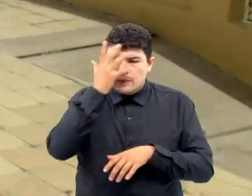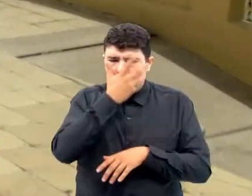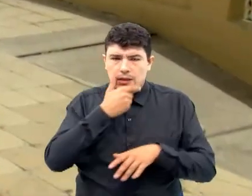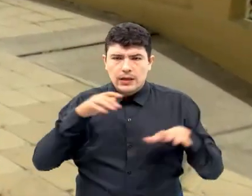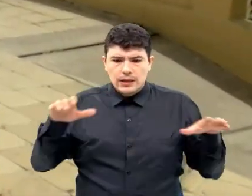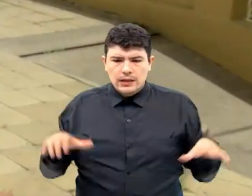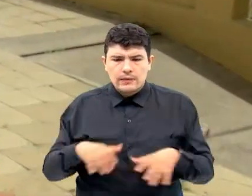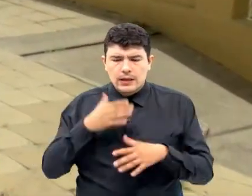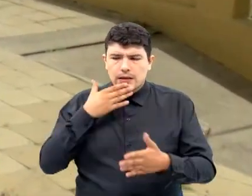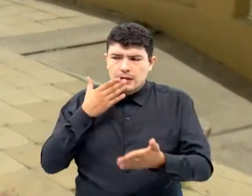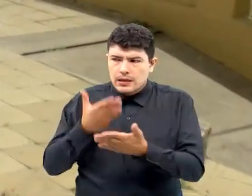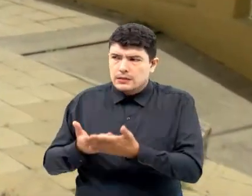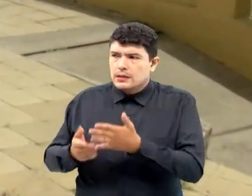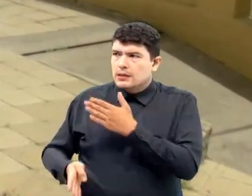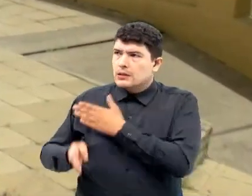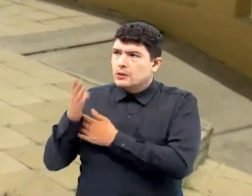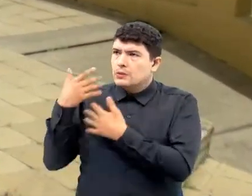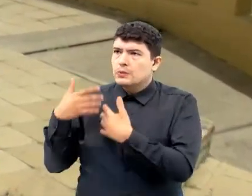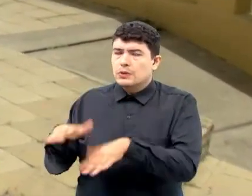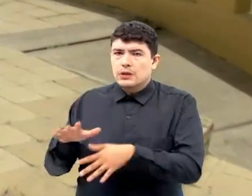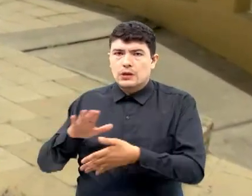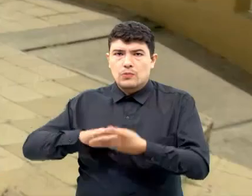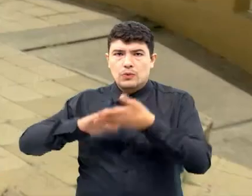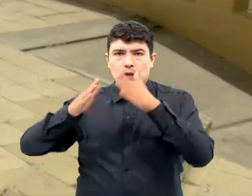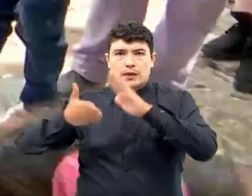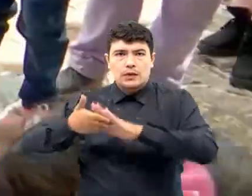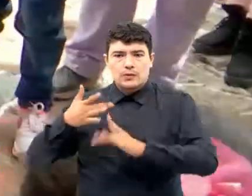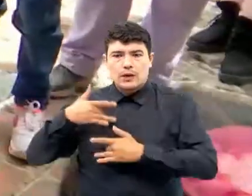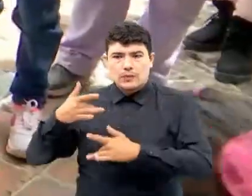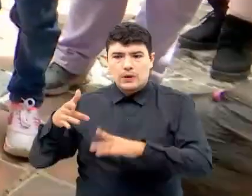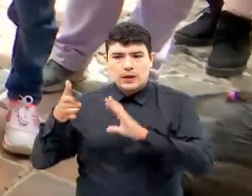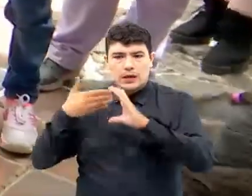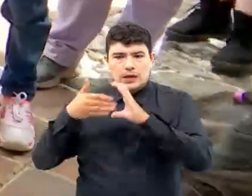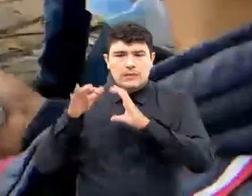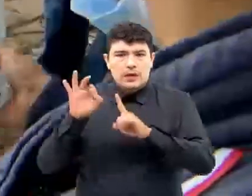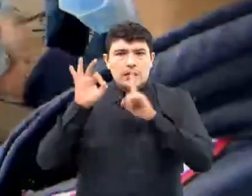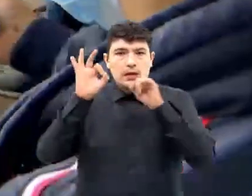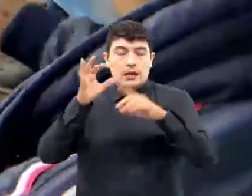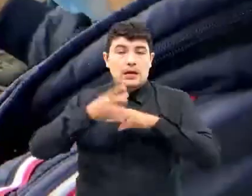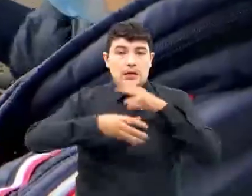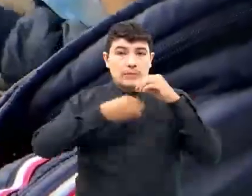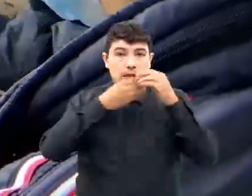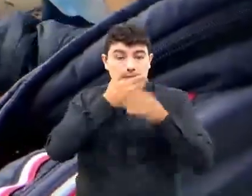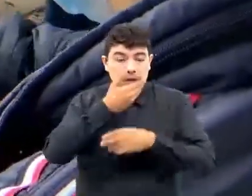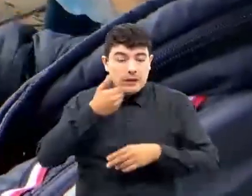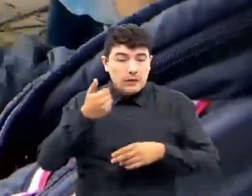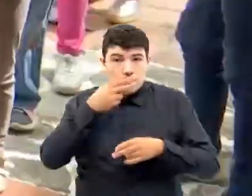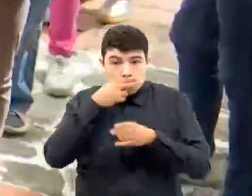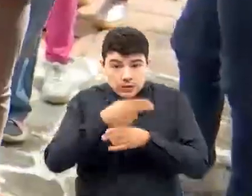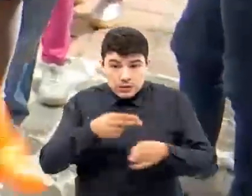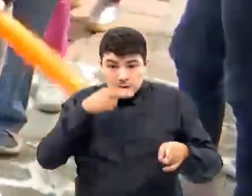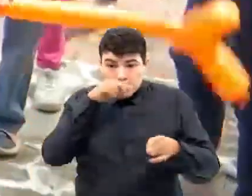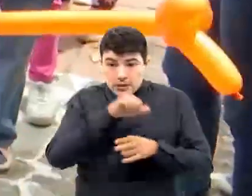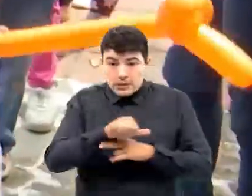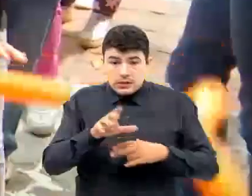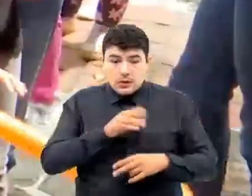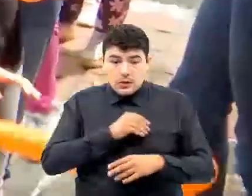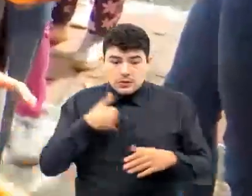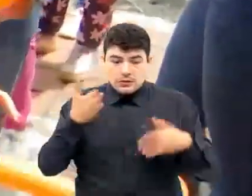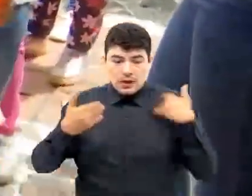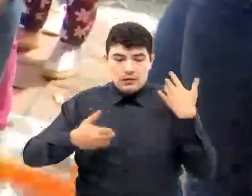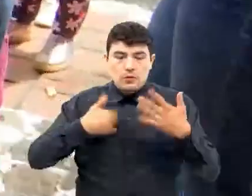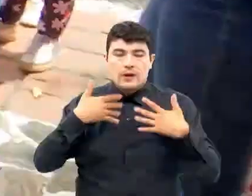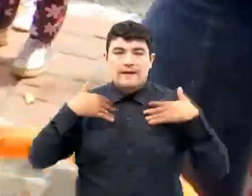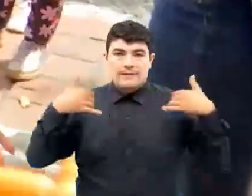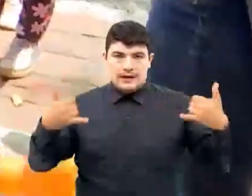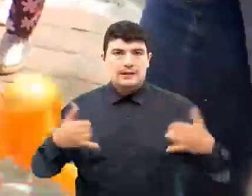Dios nos colaboró con un clima maravilloso, un sol espectacular. Y lo mejor de todo, los niños han estado súper contentos, súper felices. Durante el día se